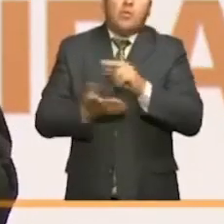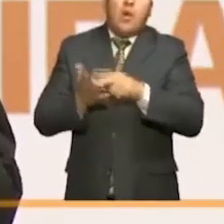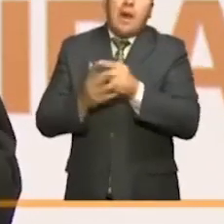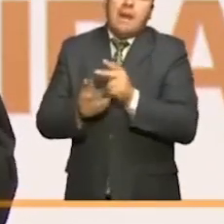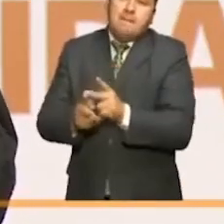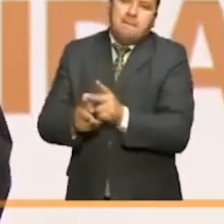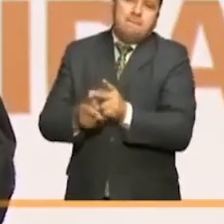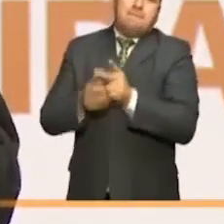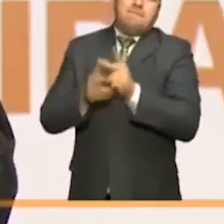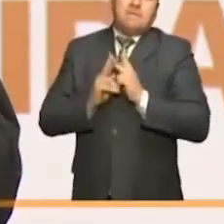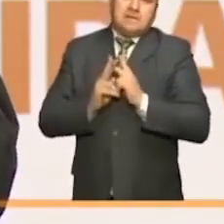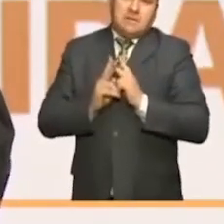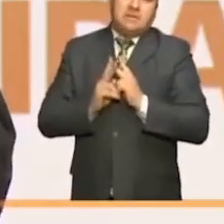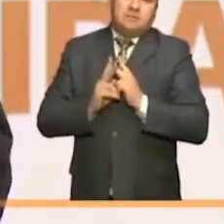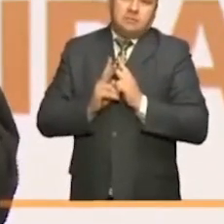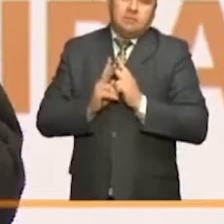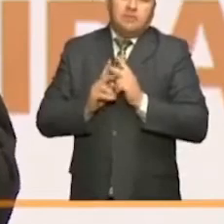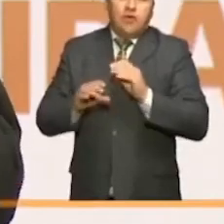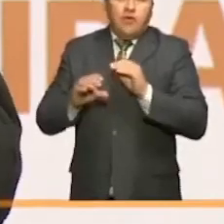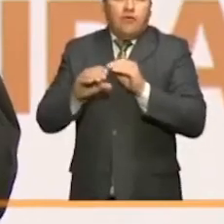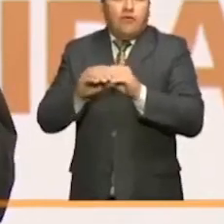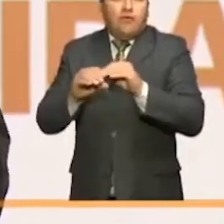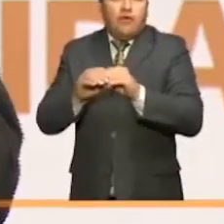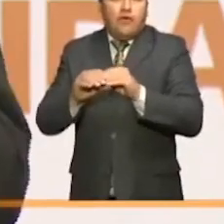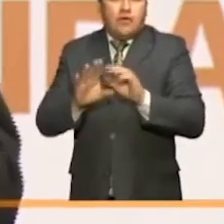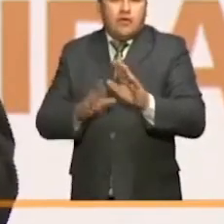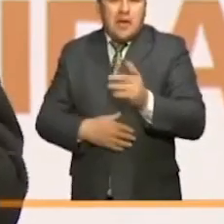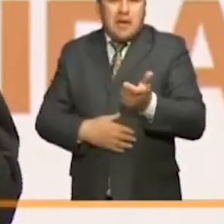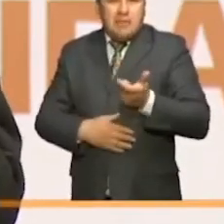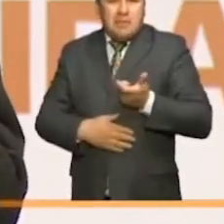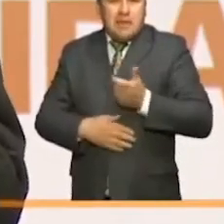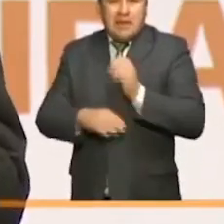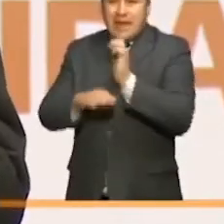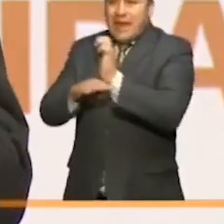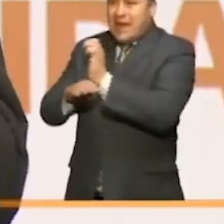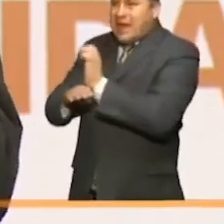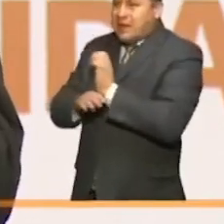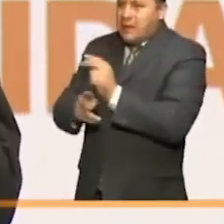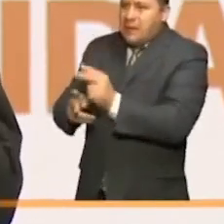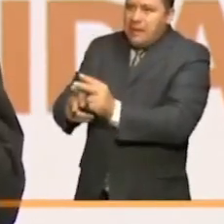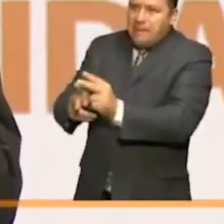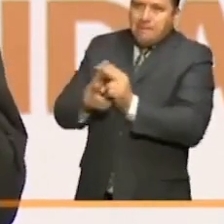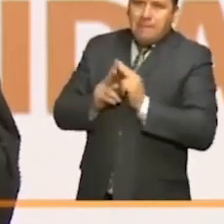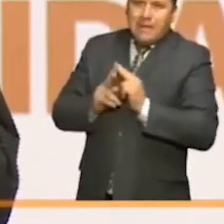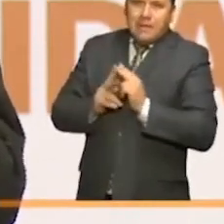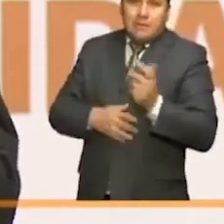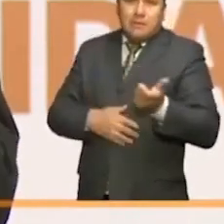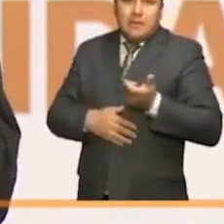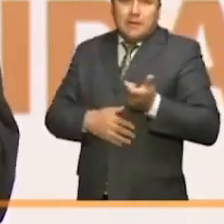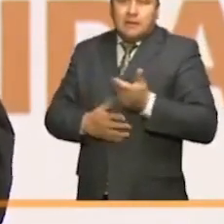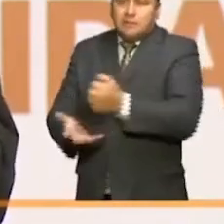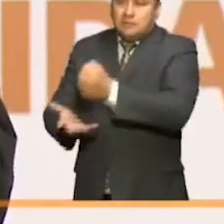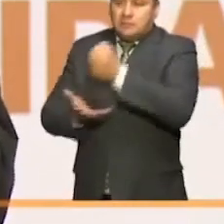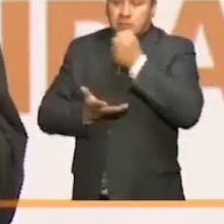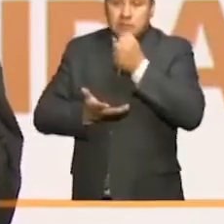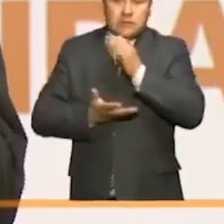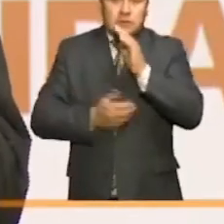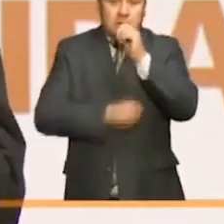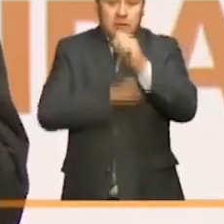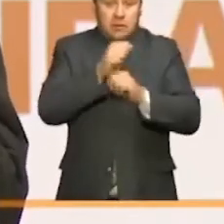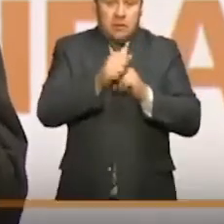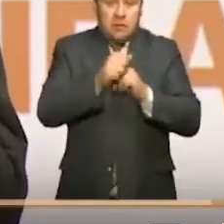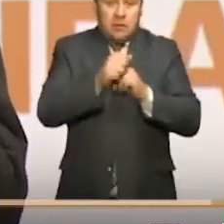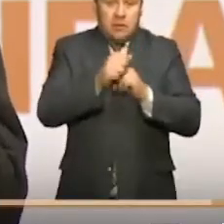un préstamo del fondo de pensiones de las entidades territoriales pensiones que se van a pagar a partir del año